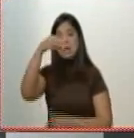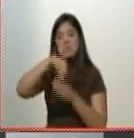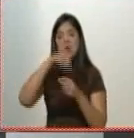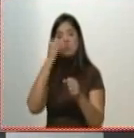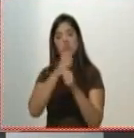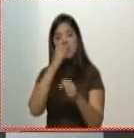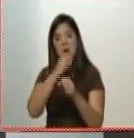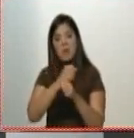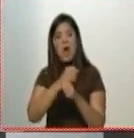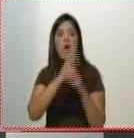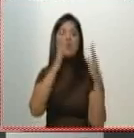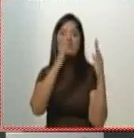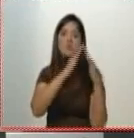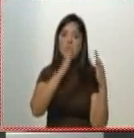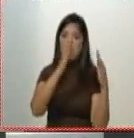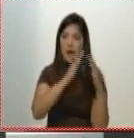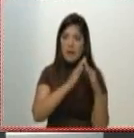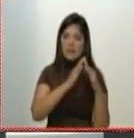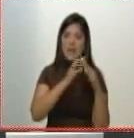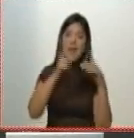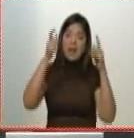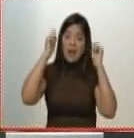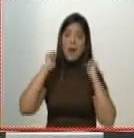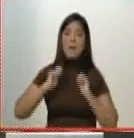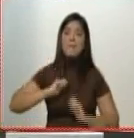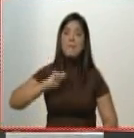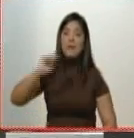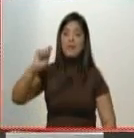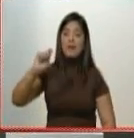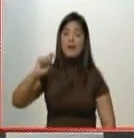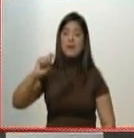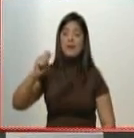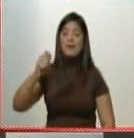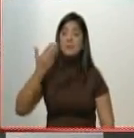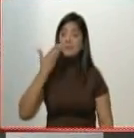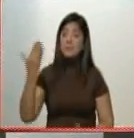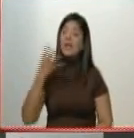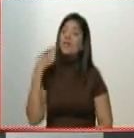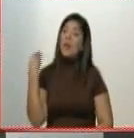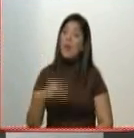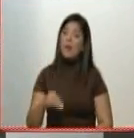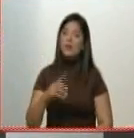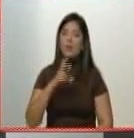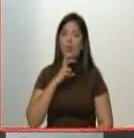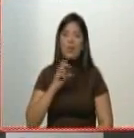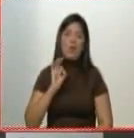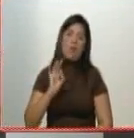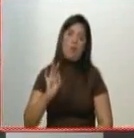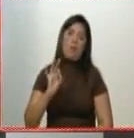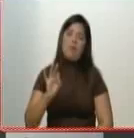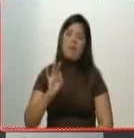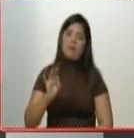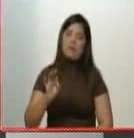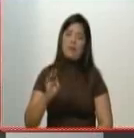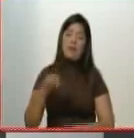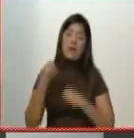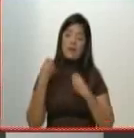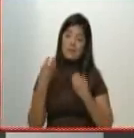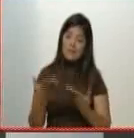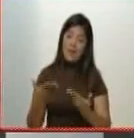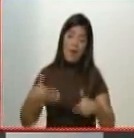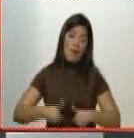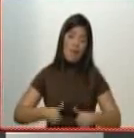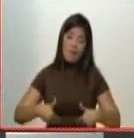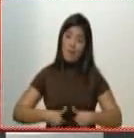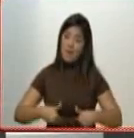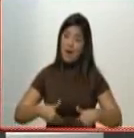en su casa. Es la medalla de oro que le han traído esta juventud de oro, que le entrega su